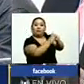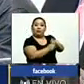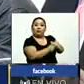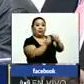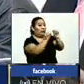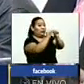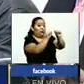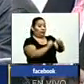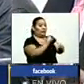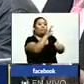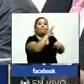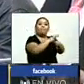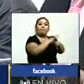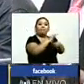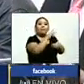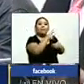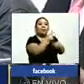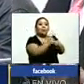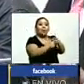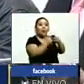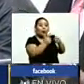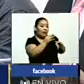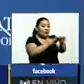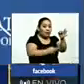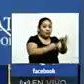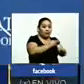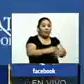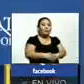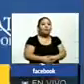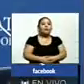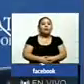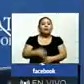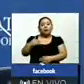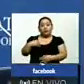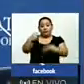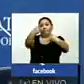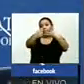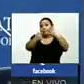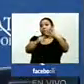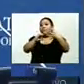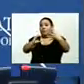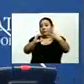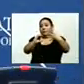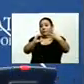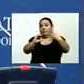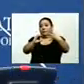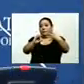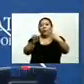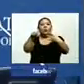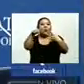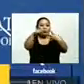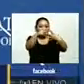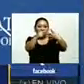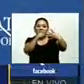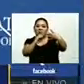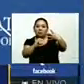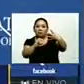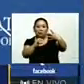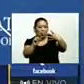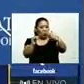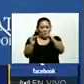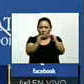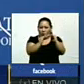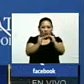sistema electoral vía jurisprudencial? La Constitución ahora ya no es